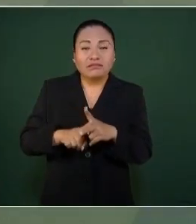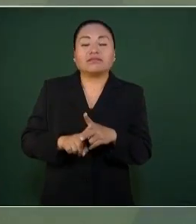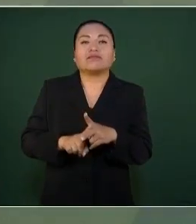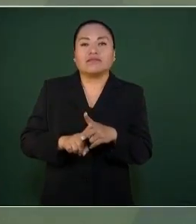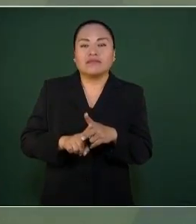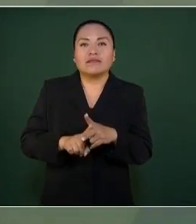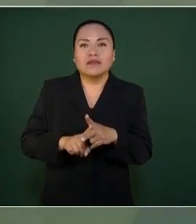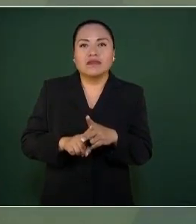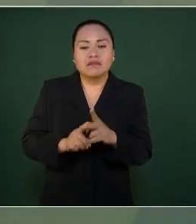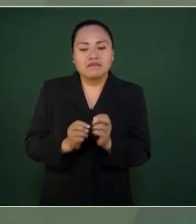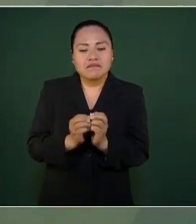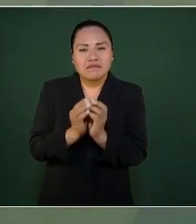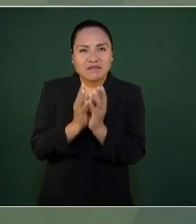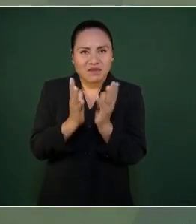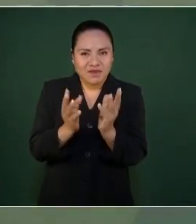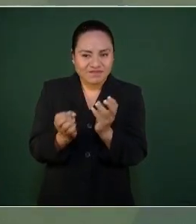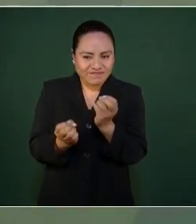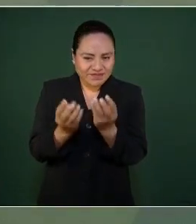de la primavera